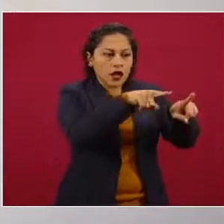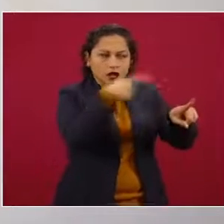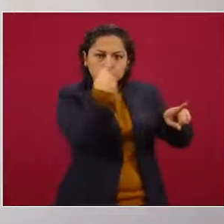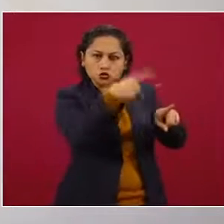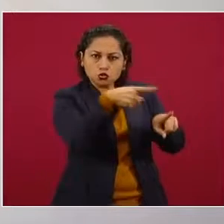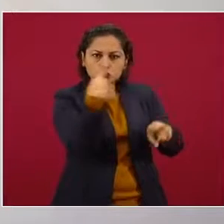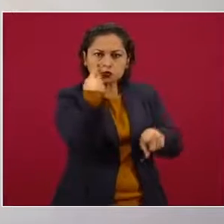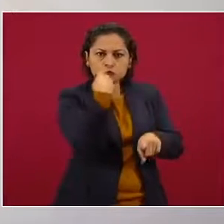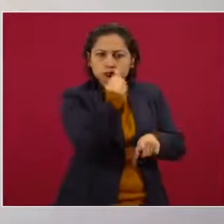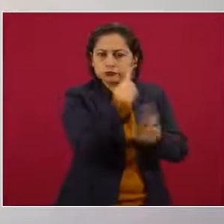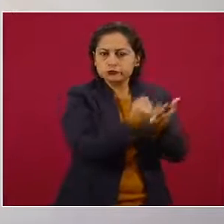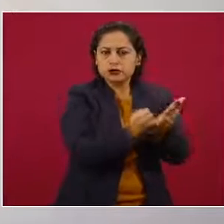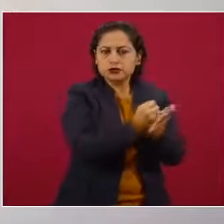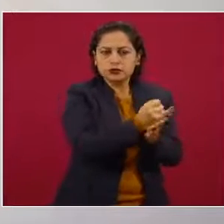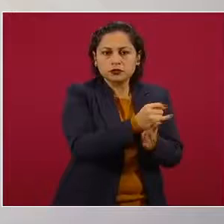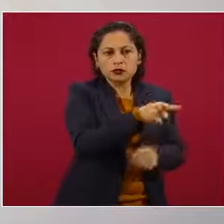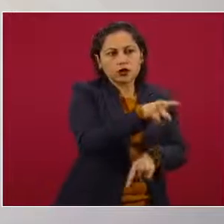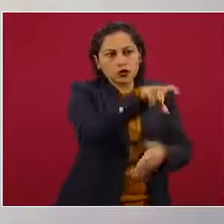y va a comprar